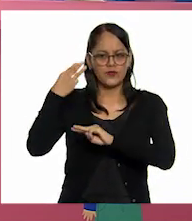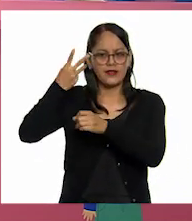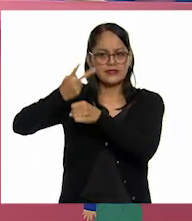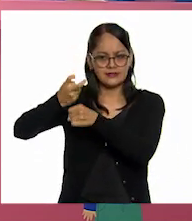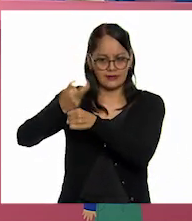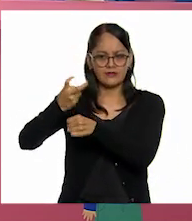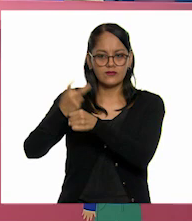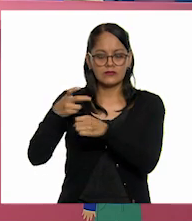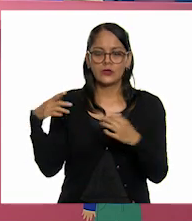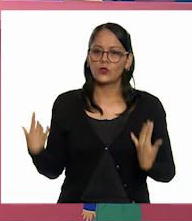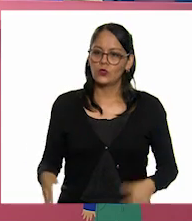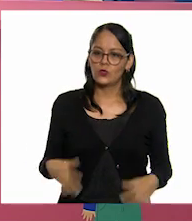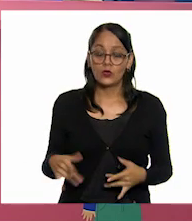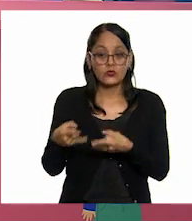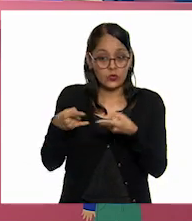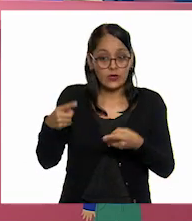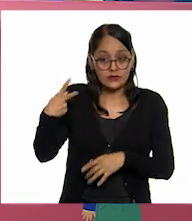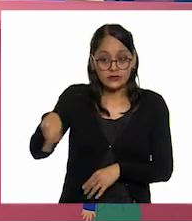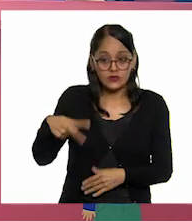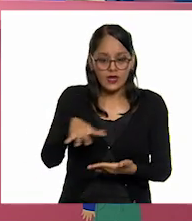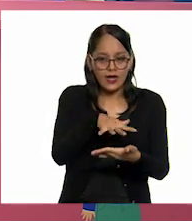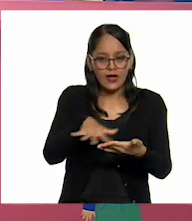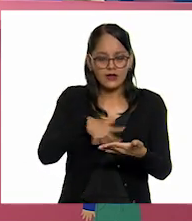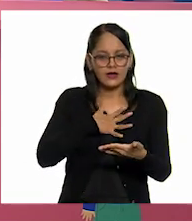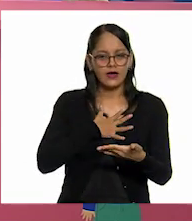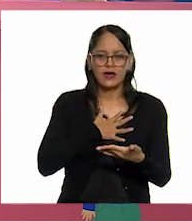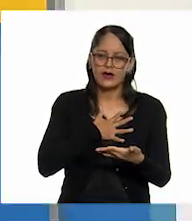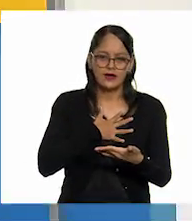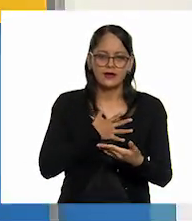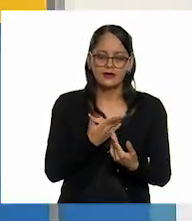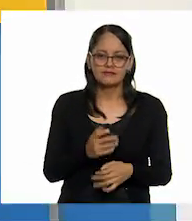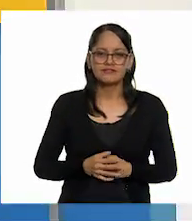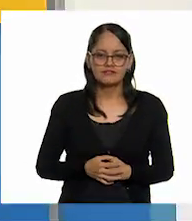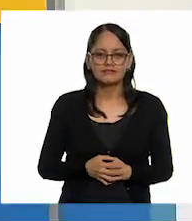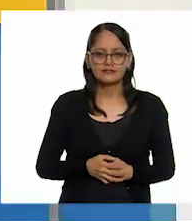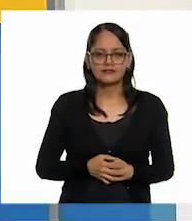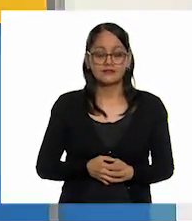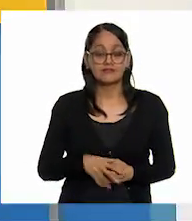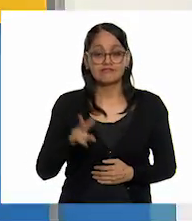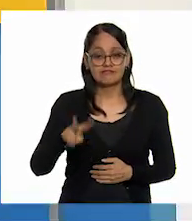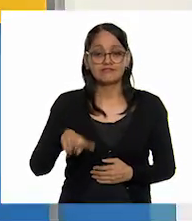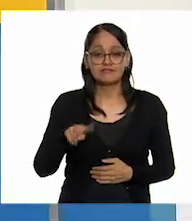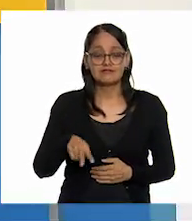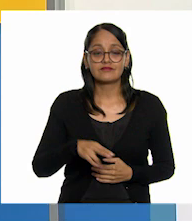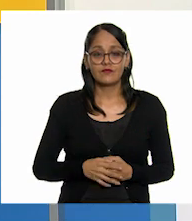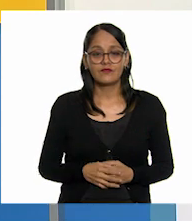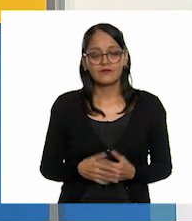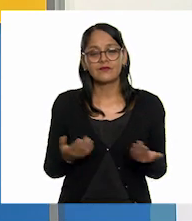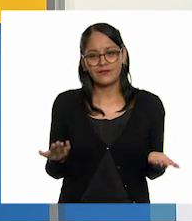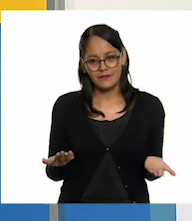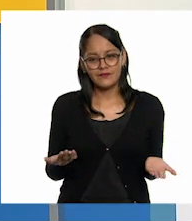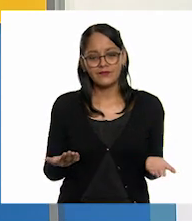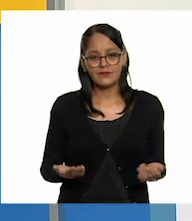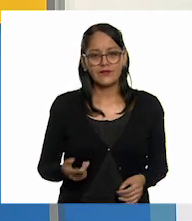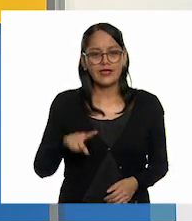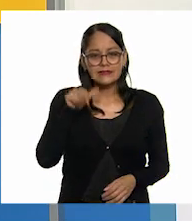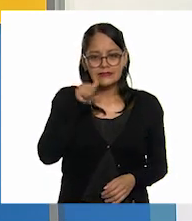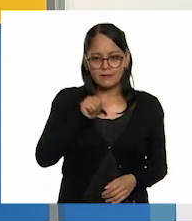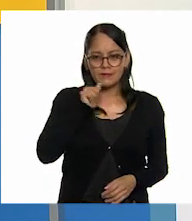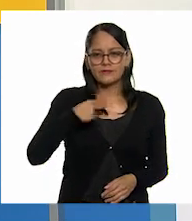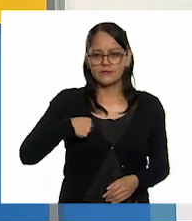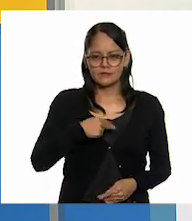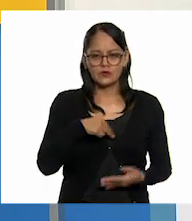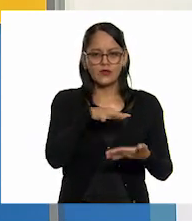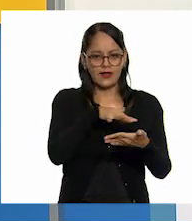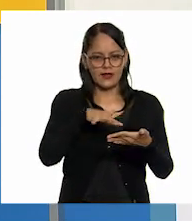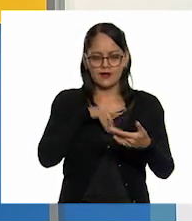Frank es una lectura verdaderamente conmovedora. Sí, Juan Carlos. Eso suele pasar casi siempre con la